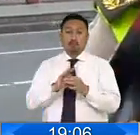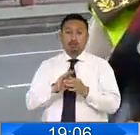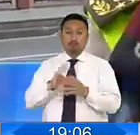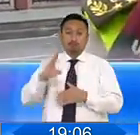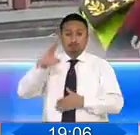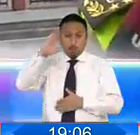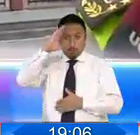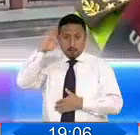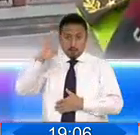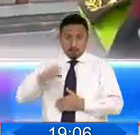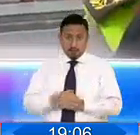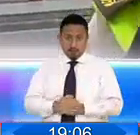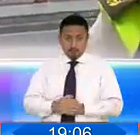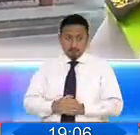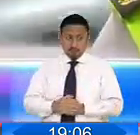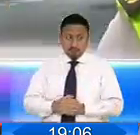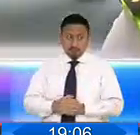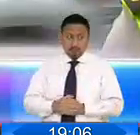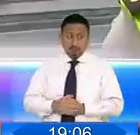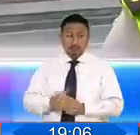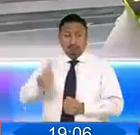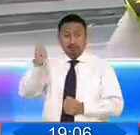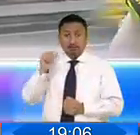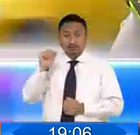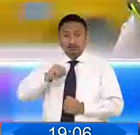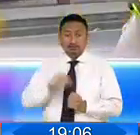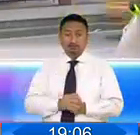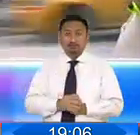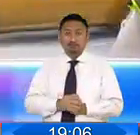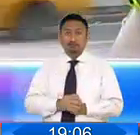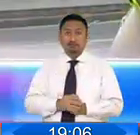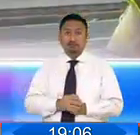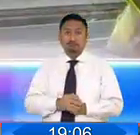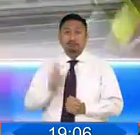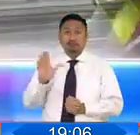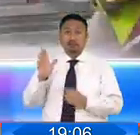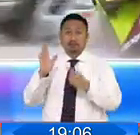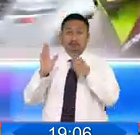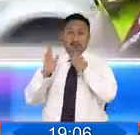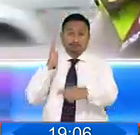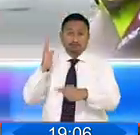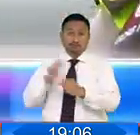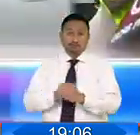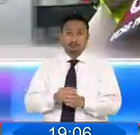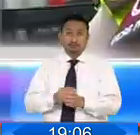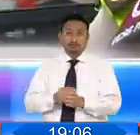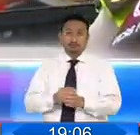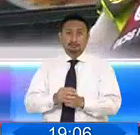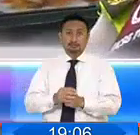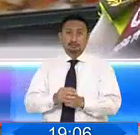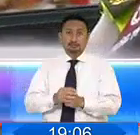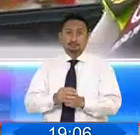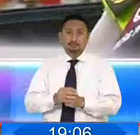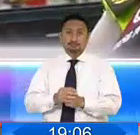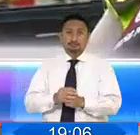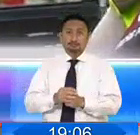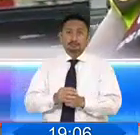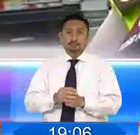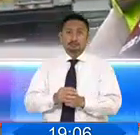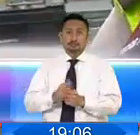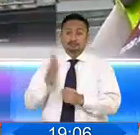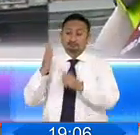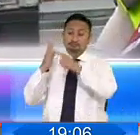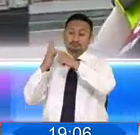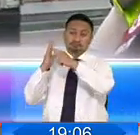también sufrió ahí unas heridas en su mano derecha. Tiene las dos falanges, tengo entendida que están